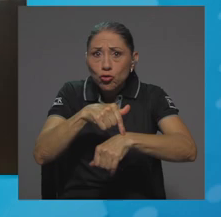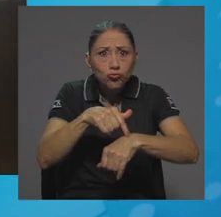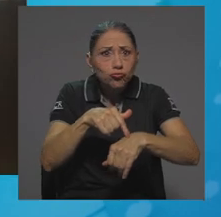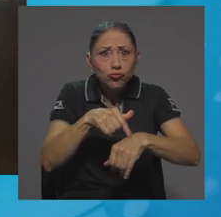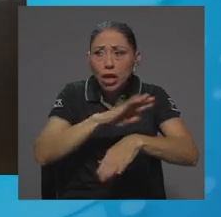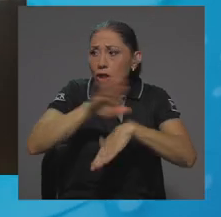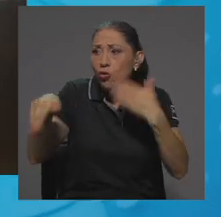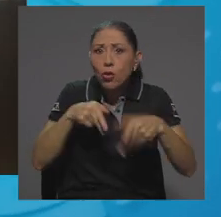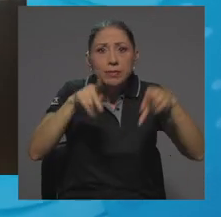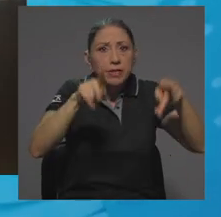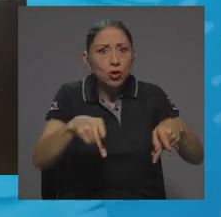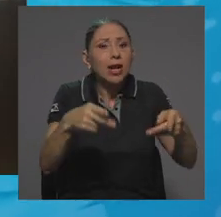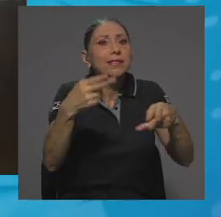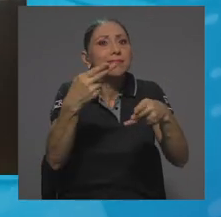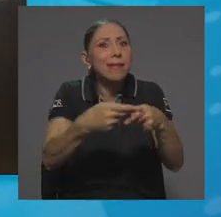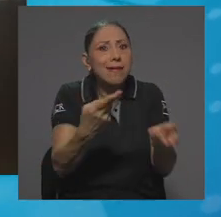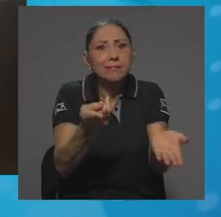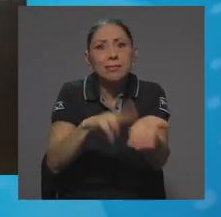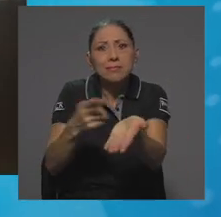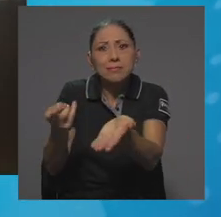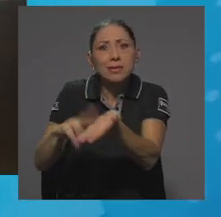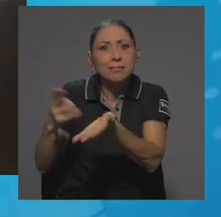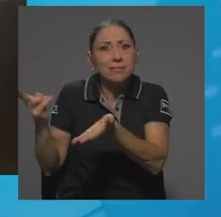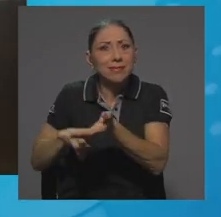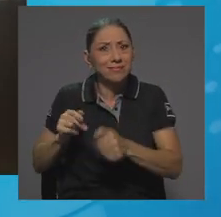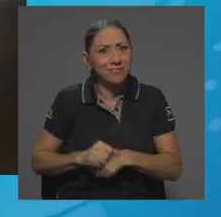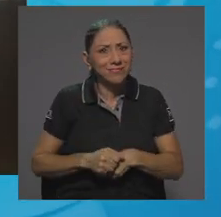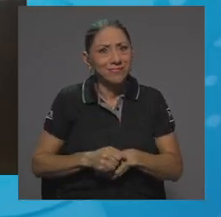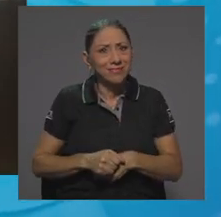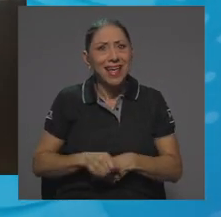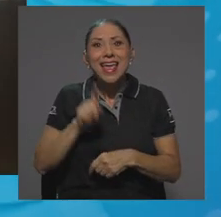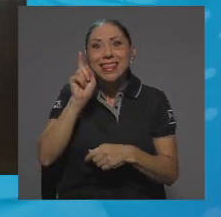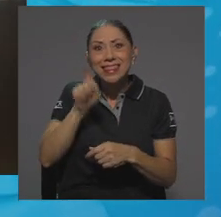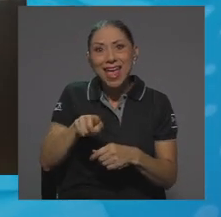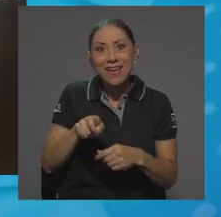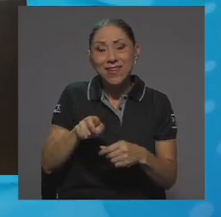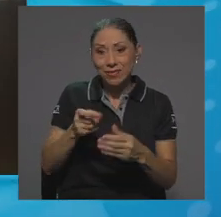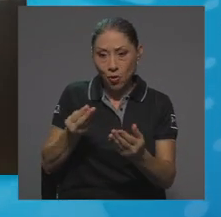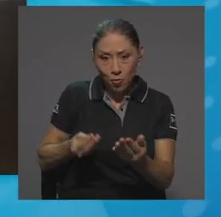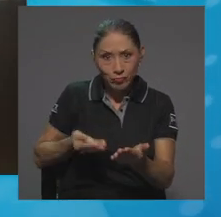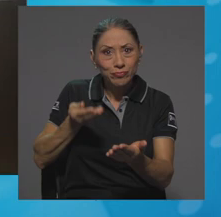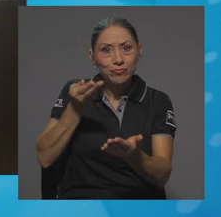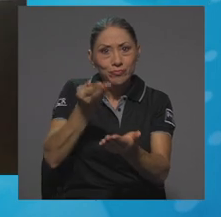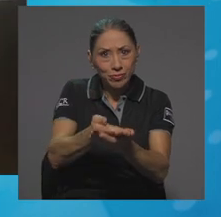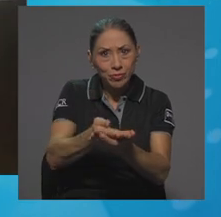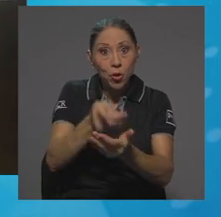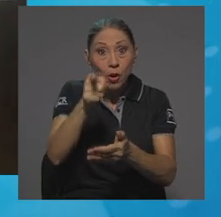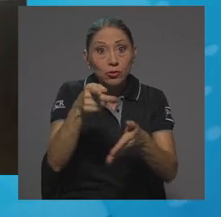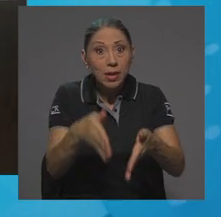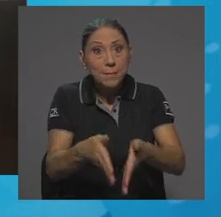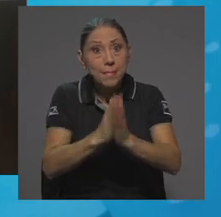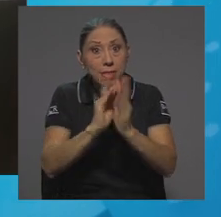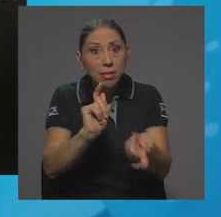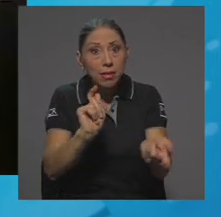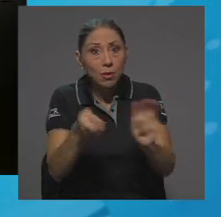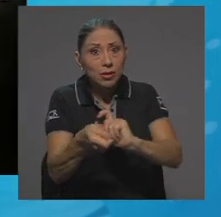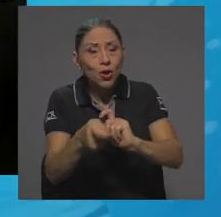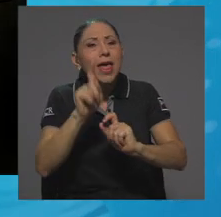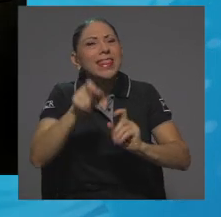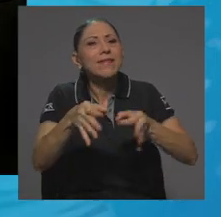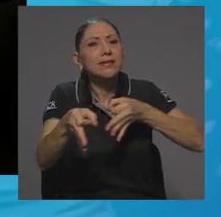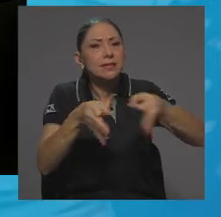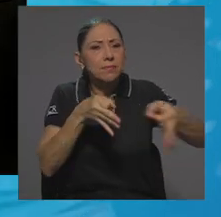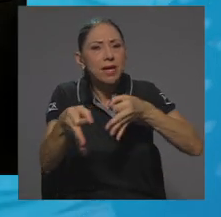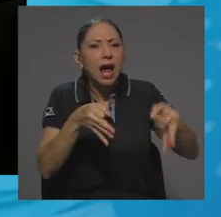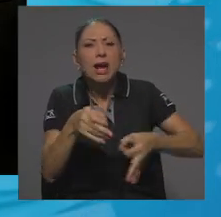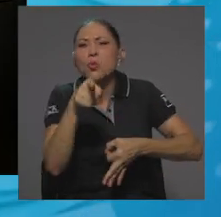las personas y tienen que aportar. Entonces, cuando se solicita la adecuación, ahí sí, entonces ya tienen que explicar